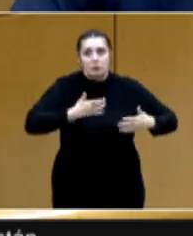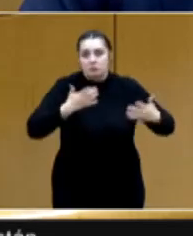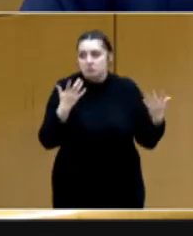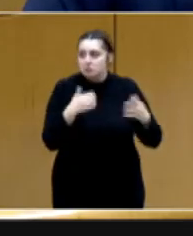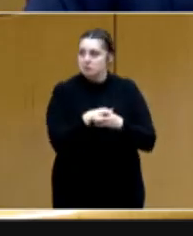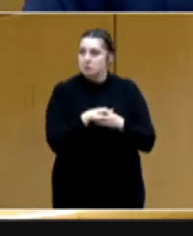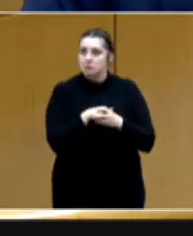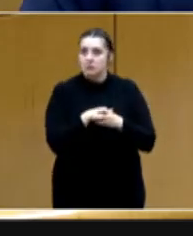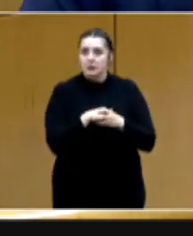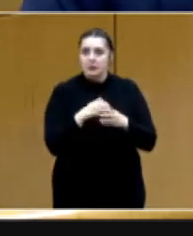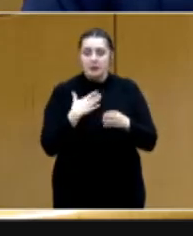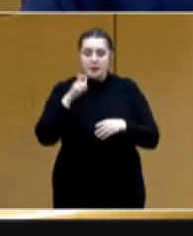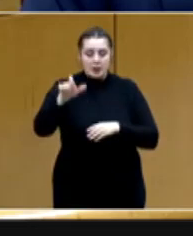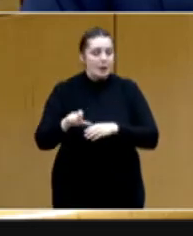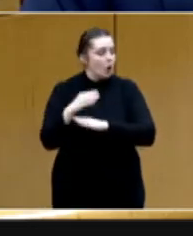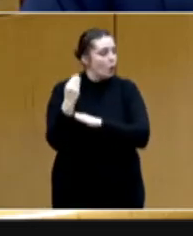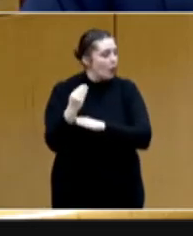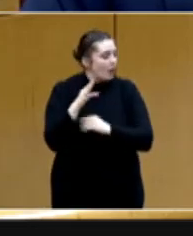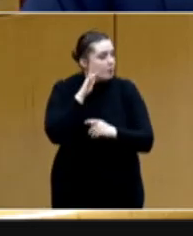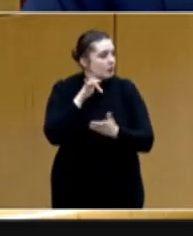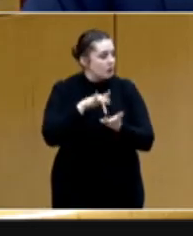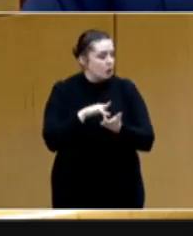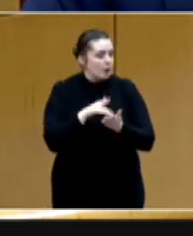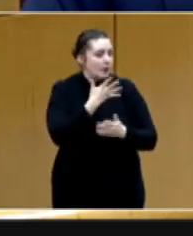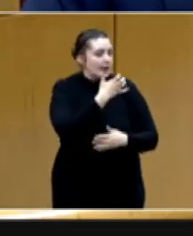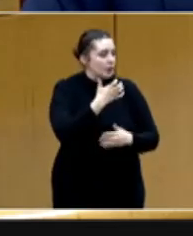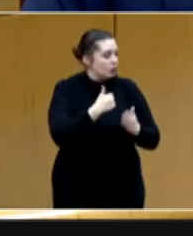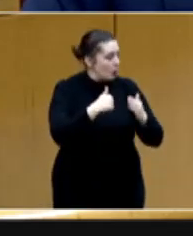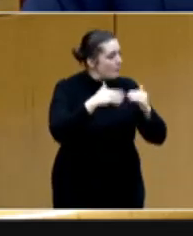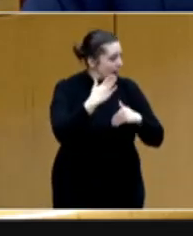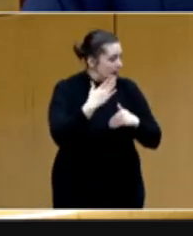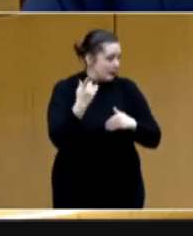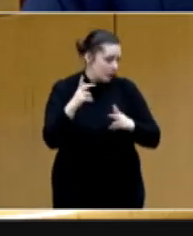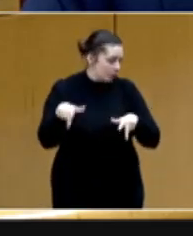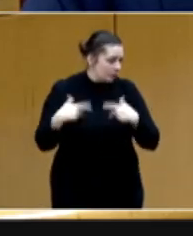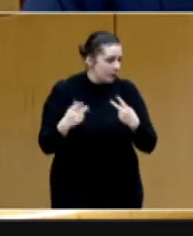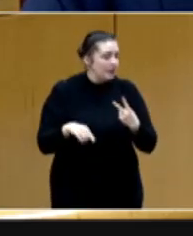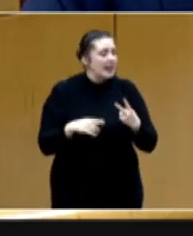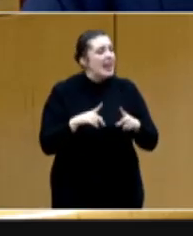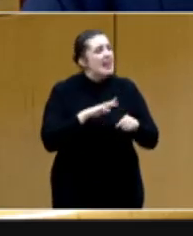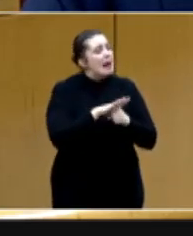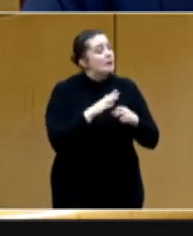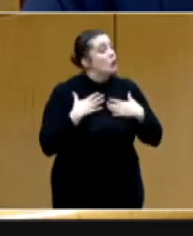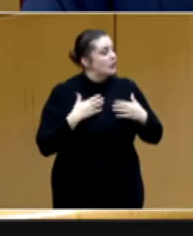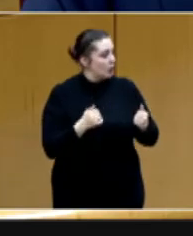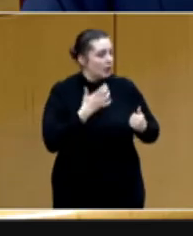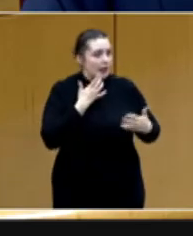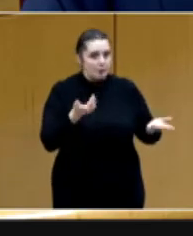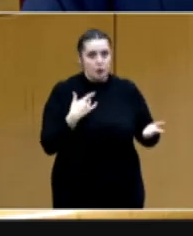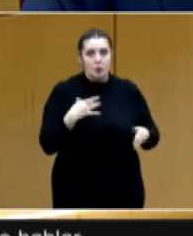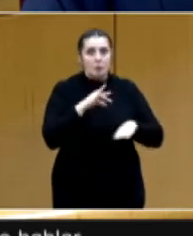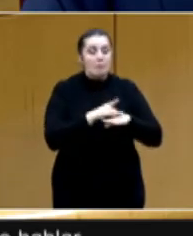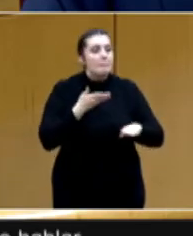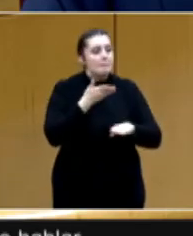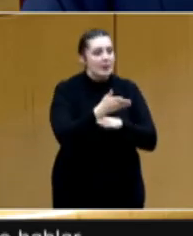hablar con mi curadora porque voy a hacer un gasto de más de 500 euros en el ámbito de salud por ejemplo tengo que ir al médico para